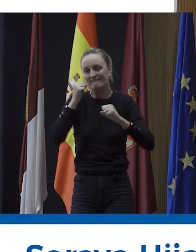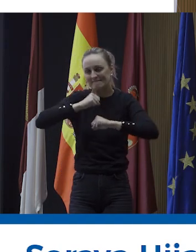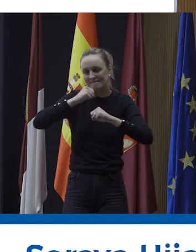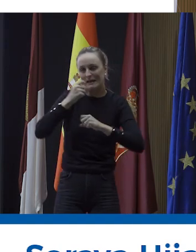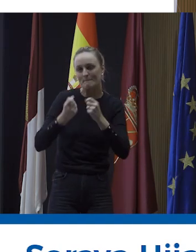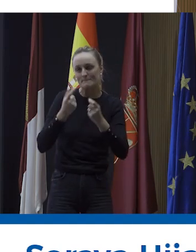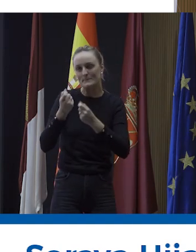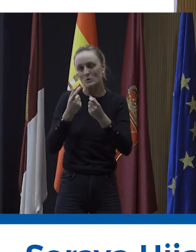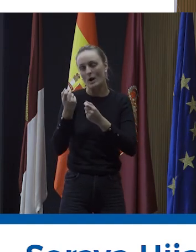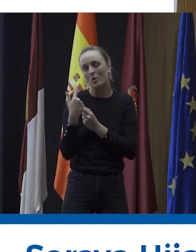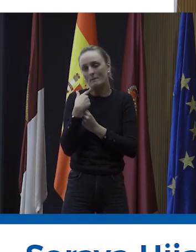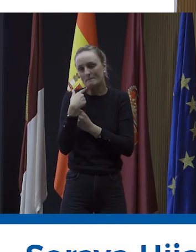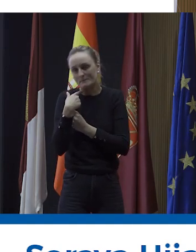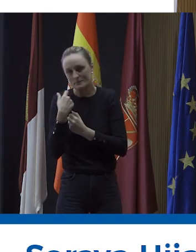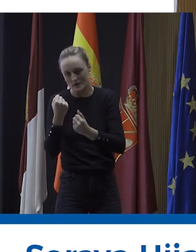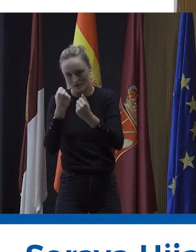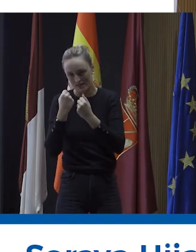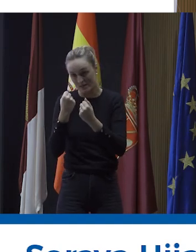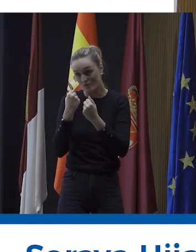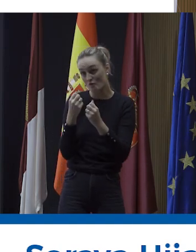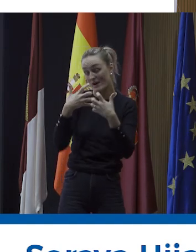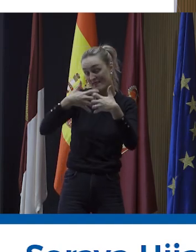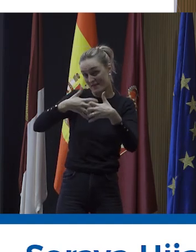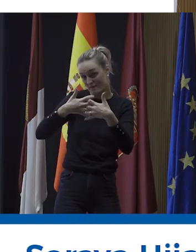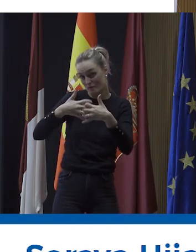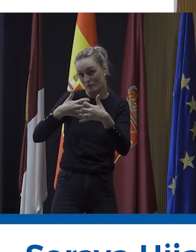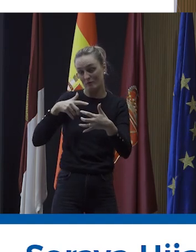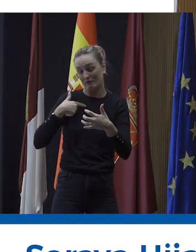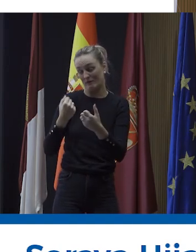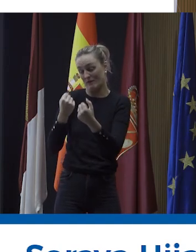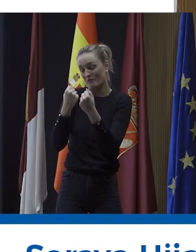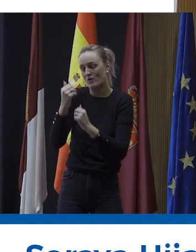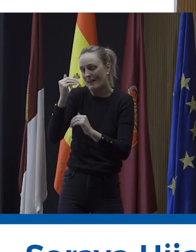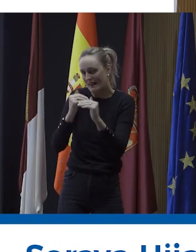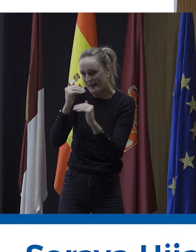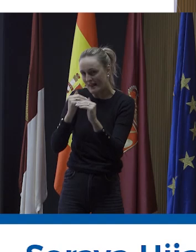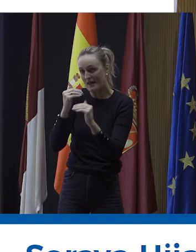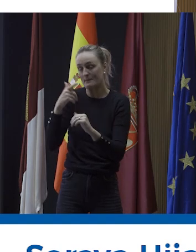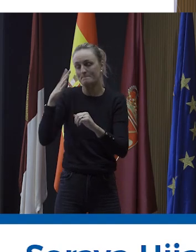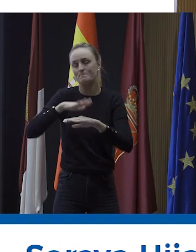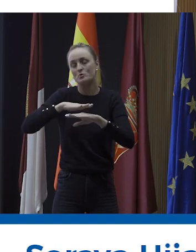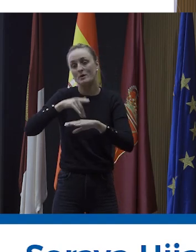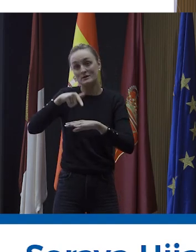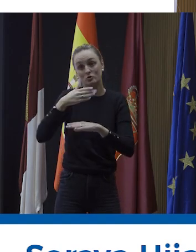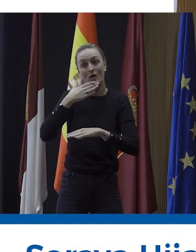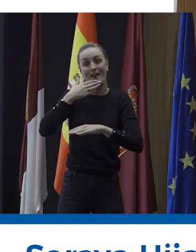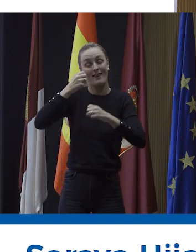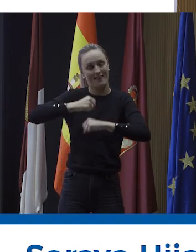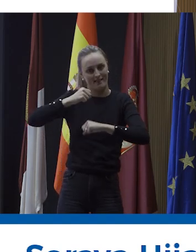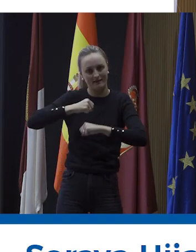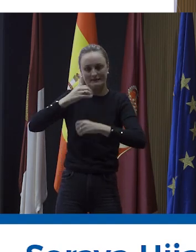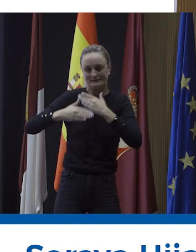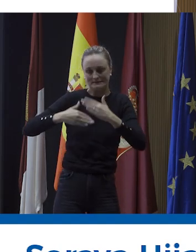atrofiando, se va perdiendo volumen, va perdiendo función, ¿no? Tenemos menos fuerza porque es lo que se produce con la edad. Y todo